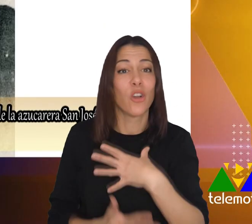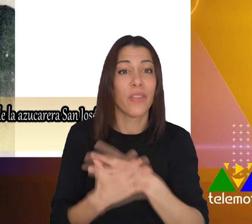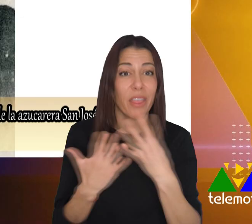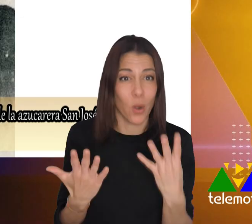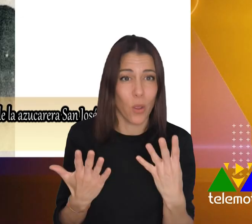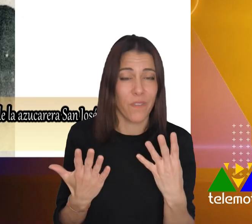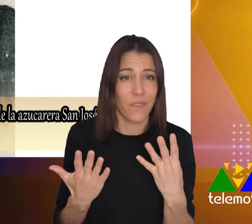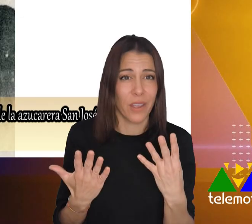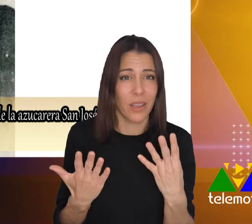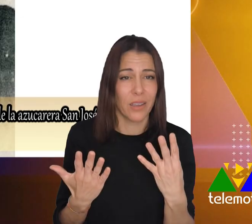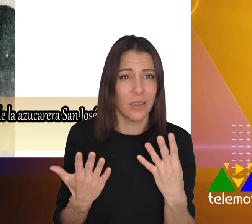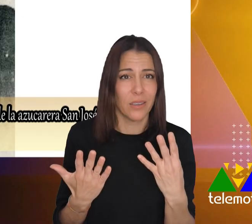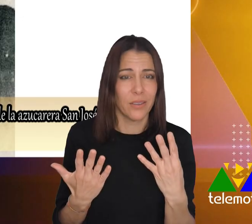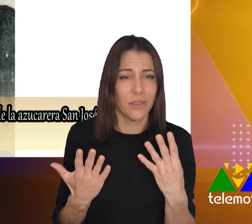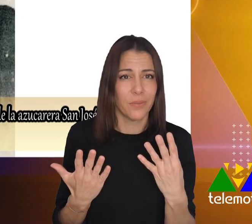XIX, y